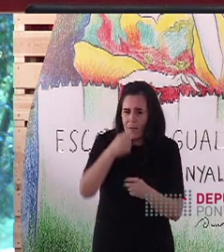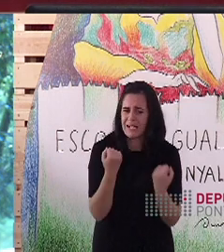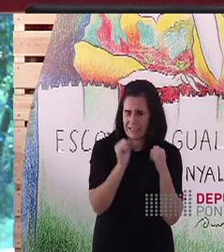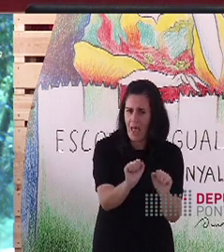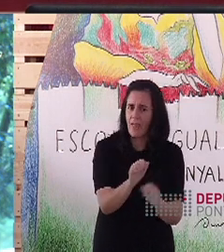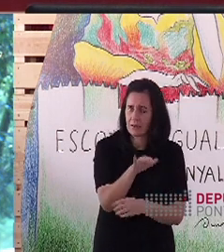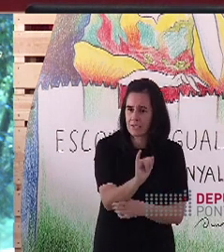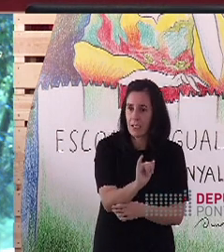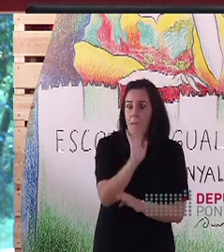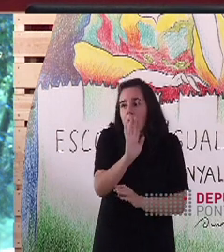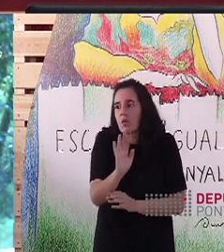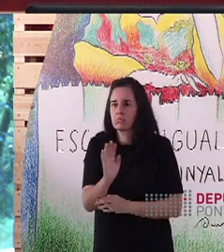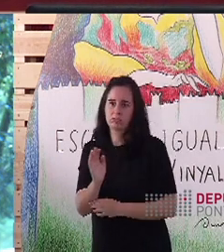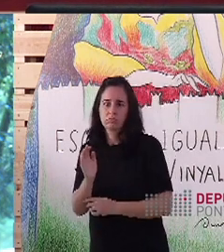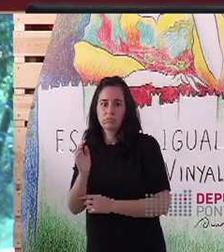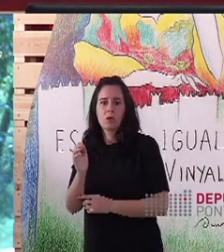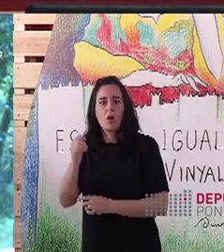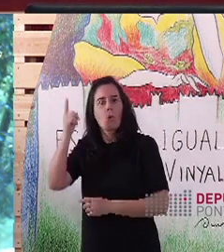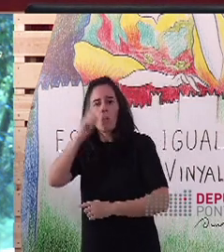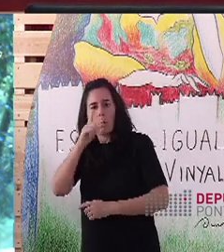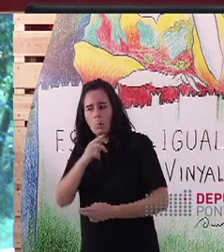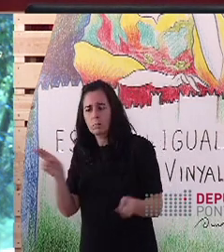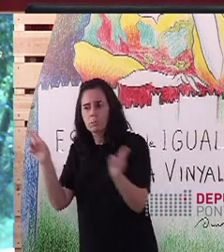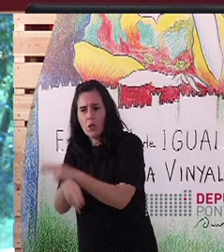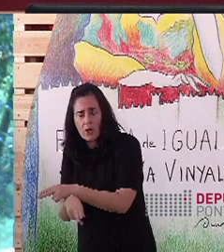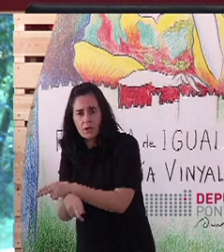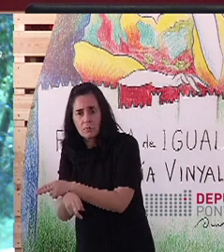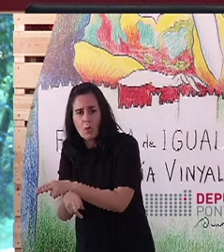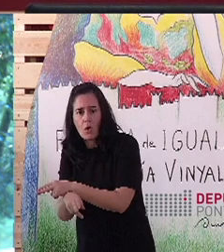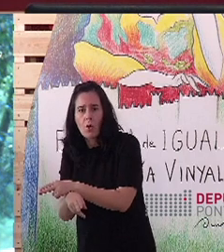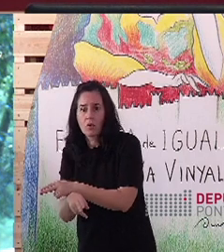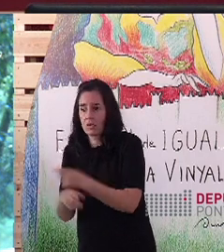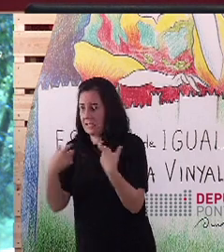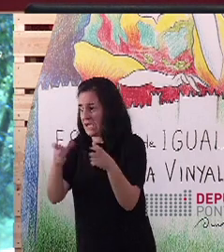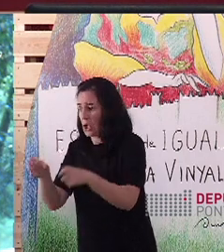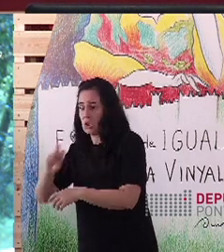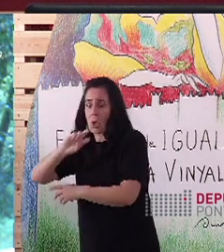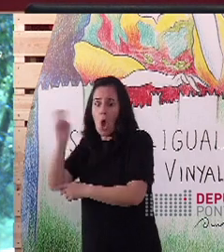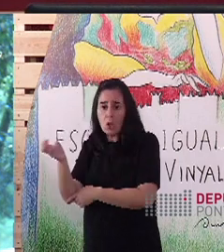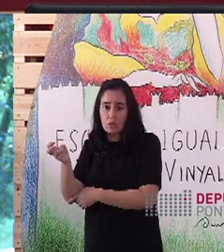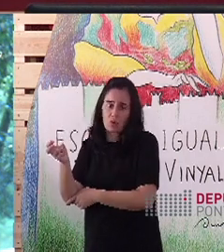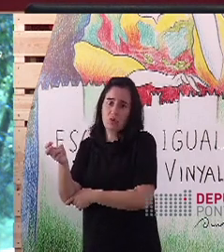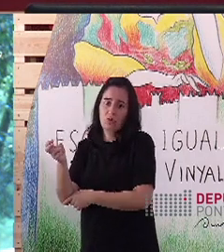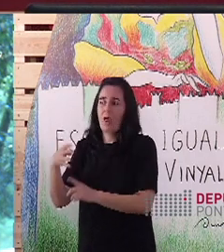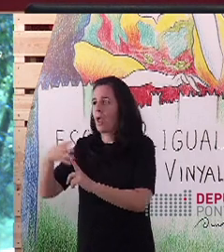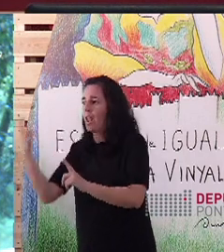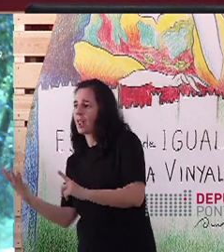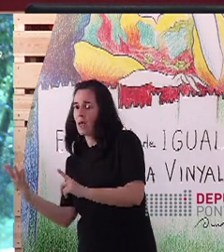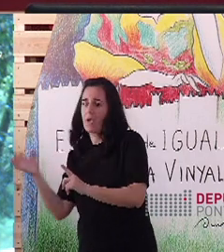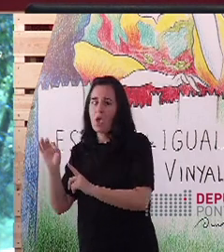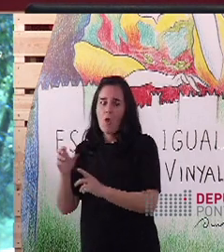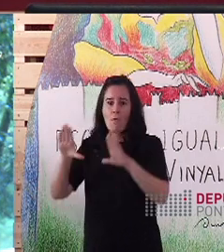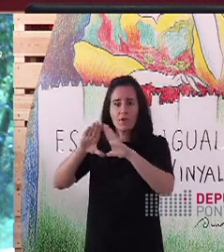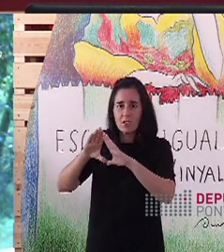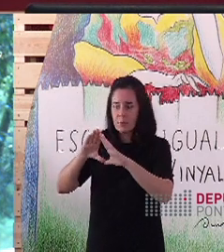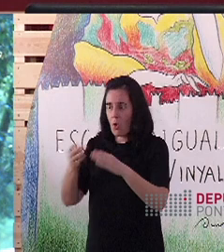es que el abolicionismo encuentre resistencias en sectores que transitan y que están a caballo entre el movimiento LGTB y el movimiento